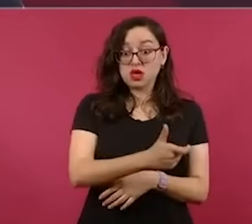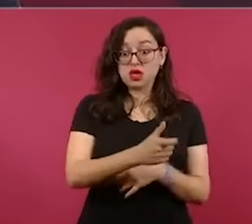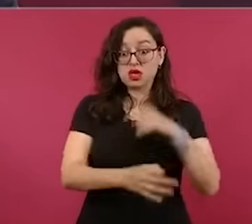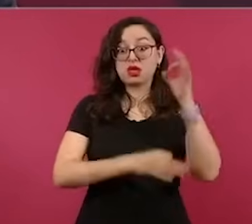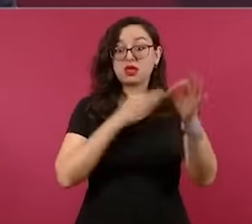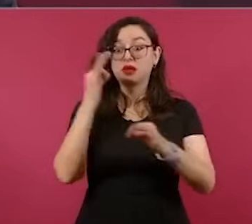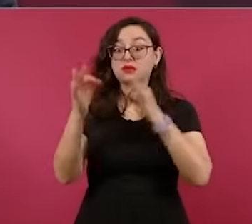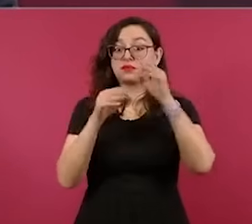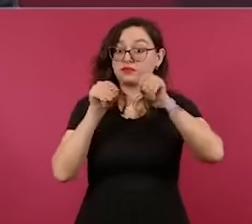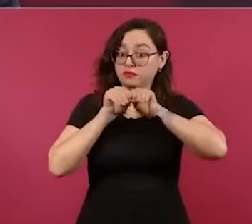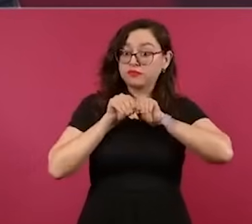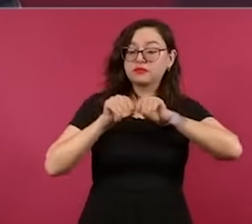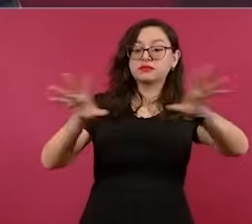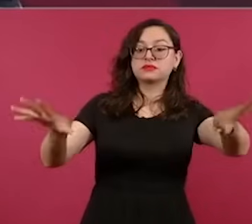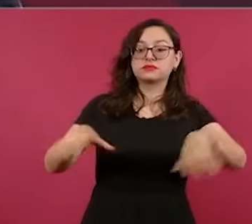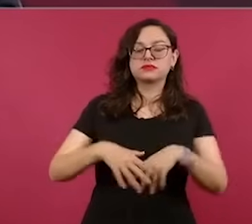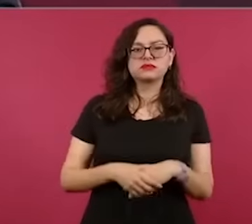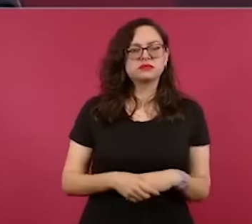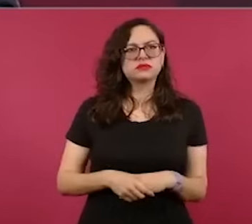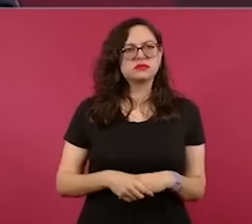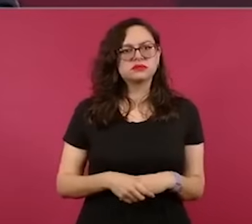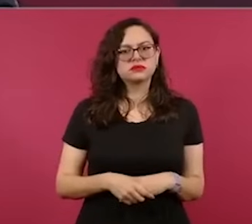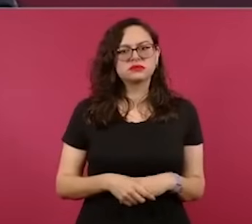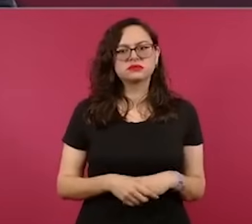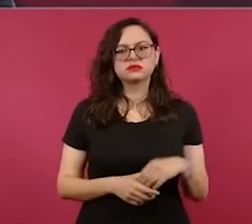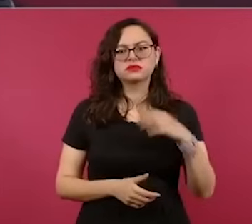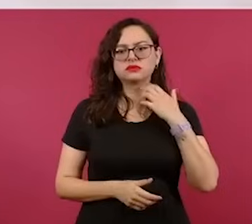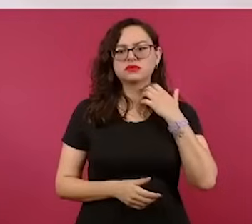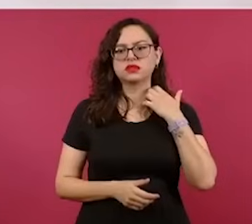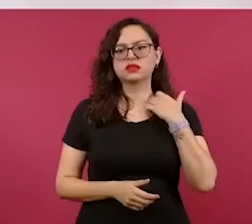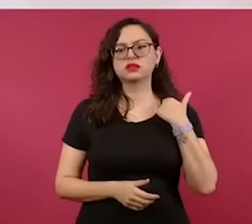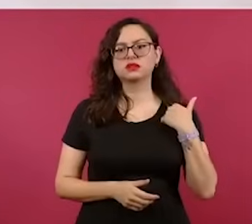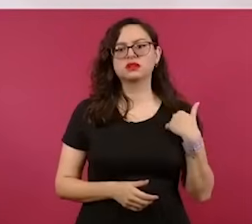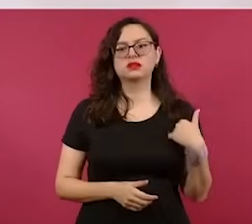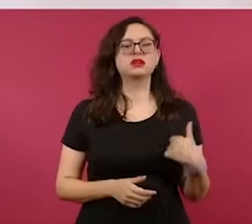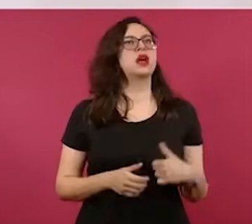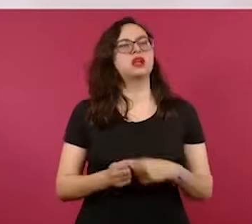nuestros mensajes en el 12,